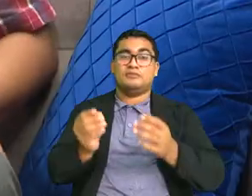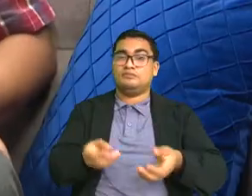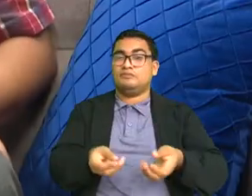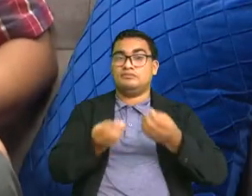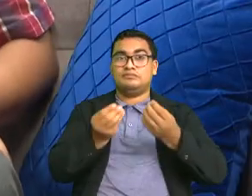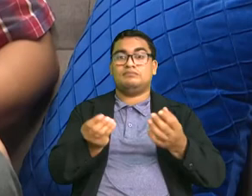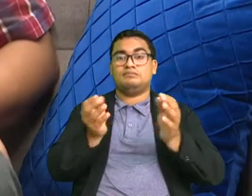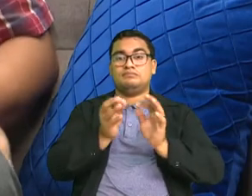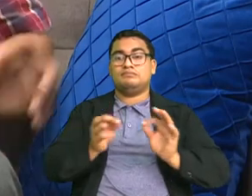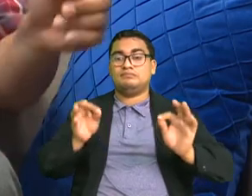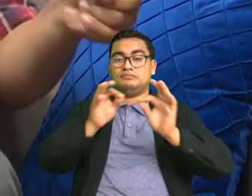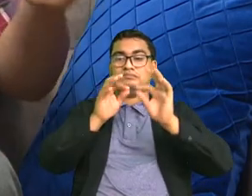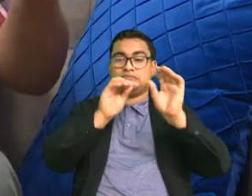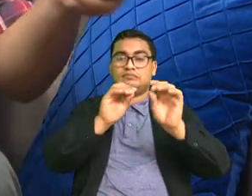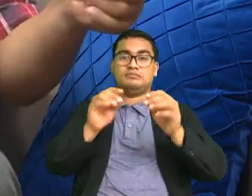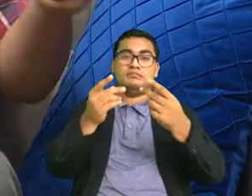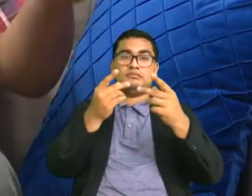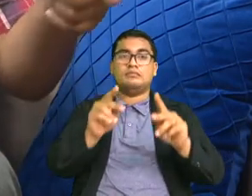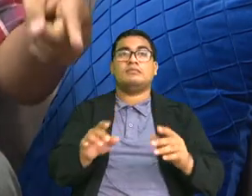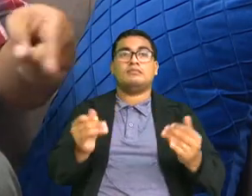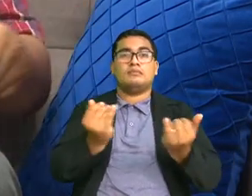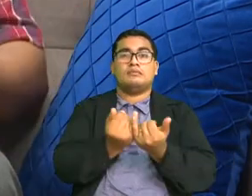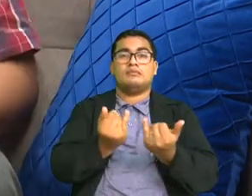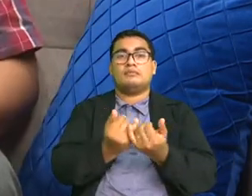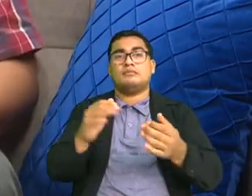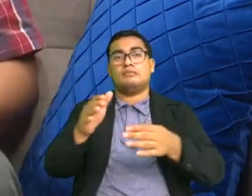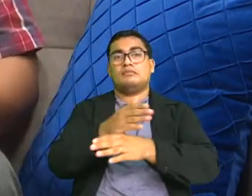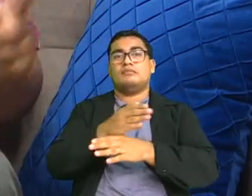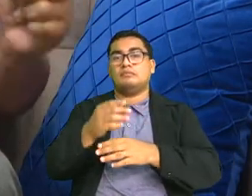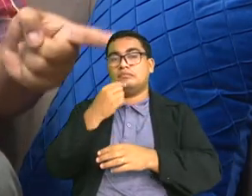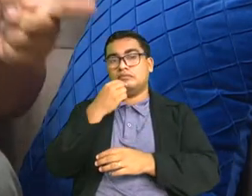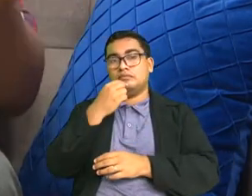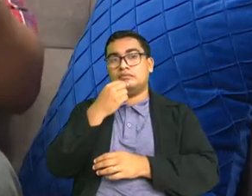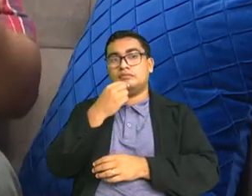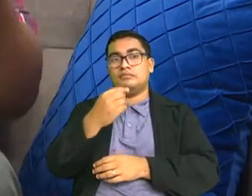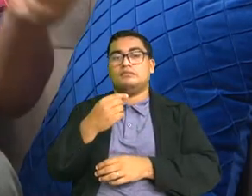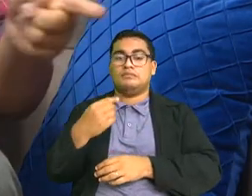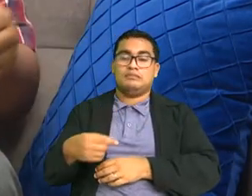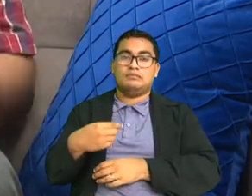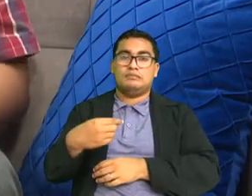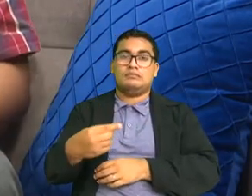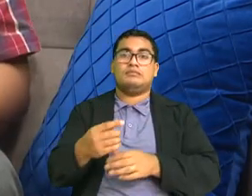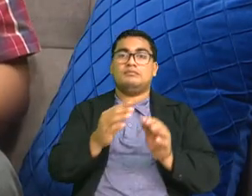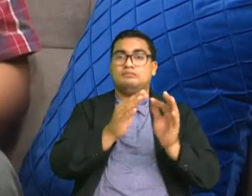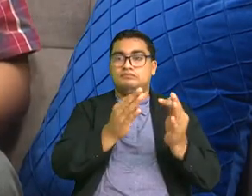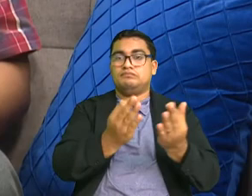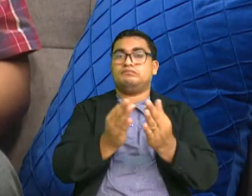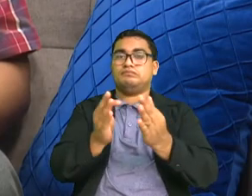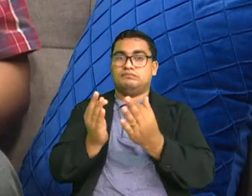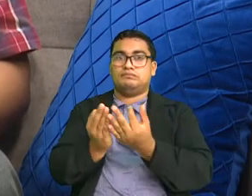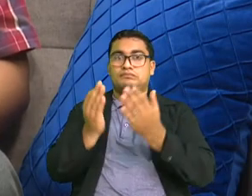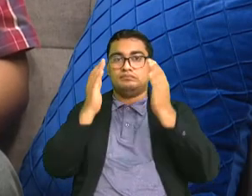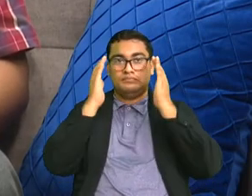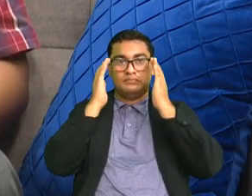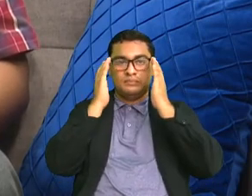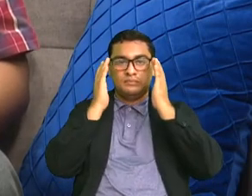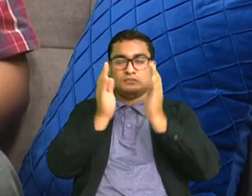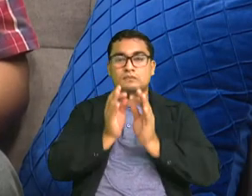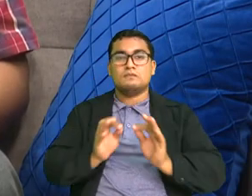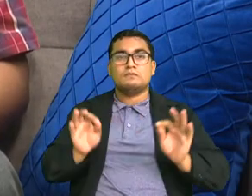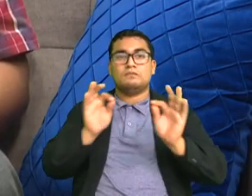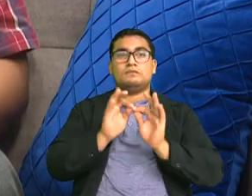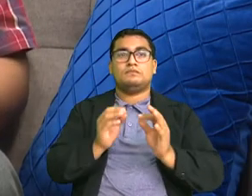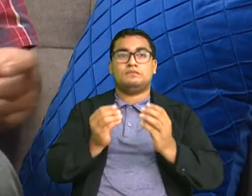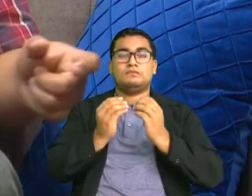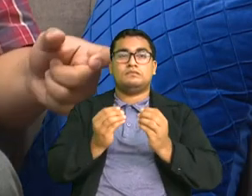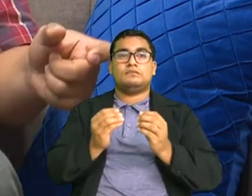instructiva pero también a partir de realidades que ustedes están constatando ahí día a día con la familia es decir lo importante también esta conversación